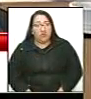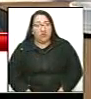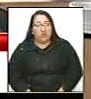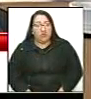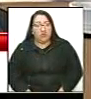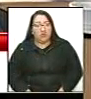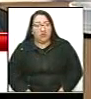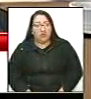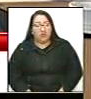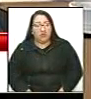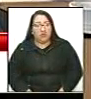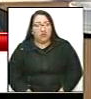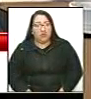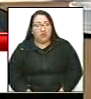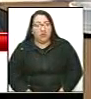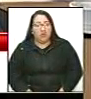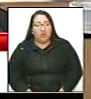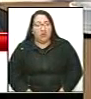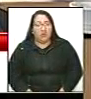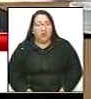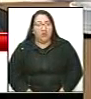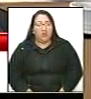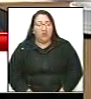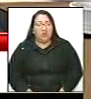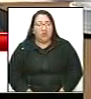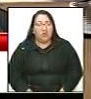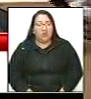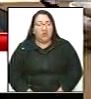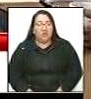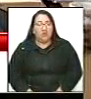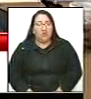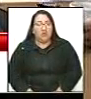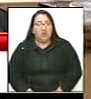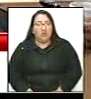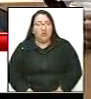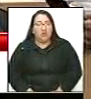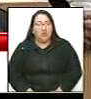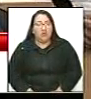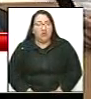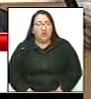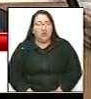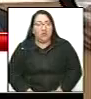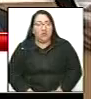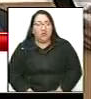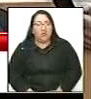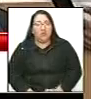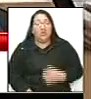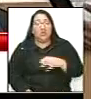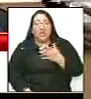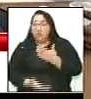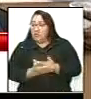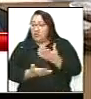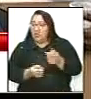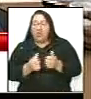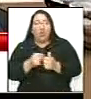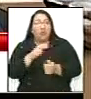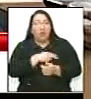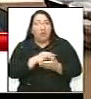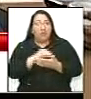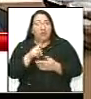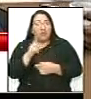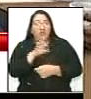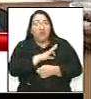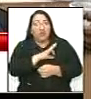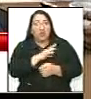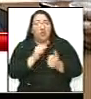La denuncia, Secretaría Técnica, para declararla procedente, la está sustentando, por ejemplo, dice, en el nombramiento de tal